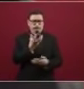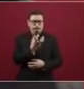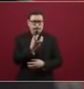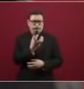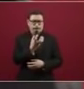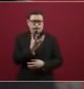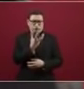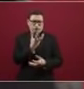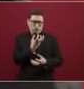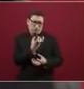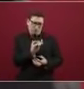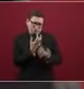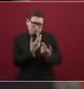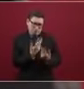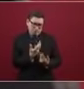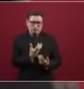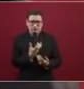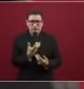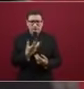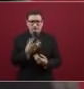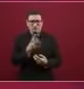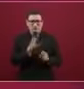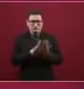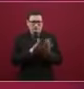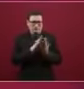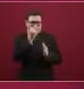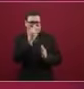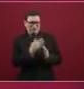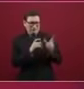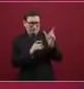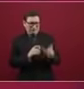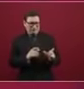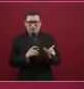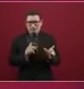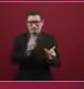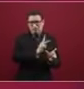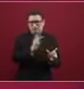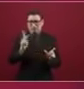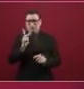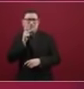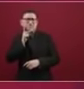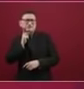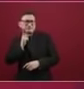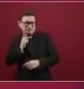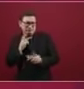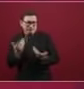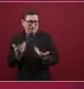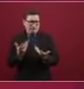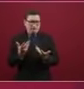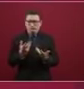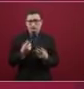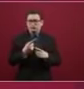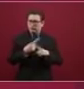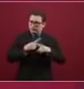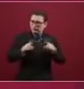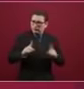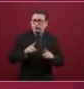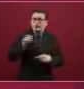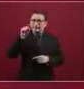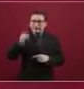maltratado, ¿no? Así ponen a Pemex. Es una empresa